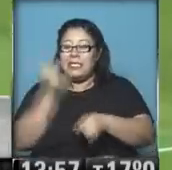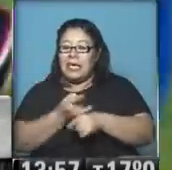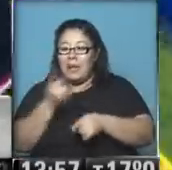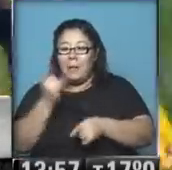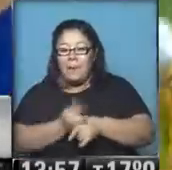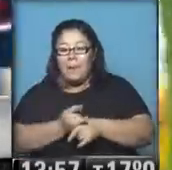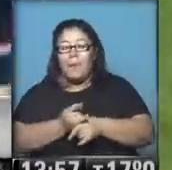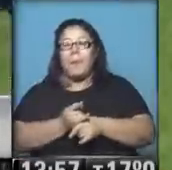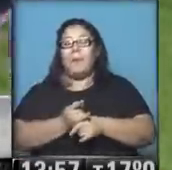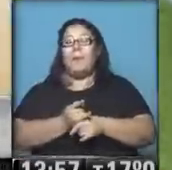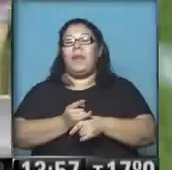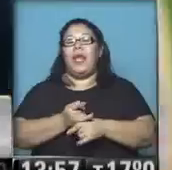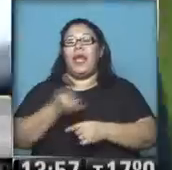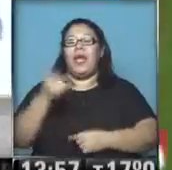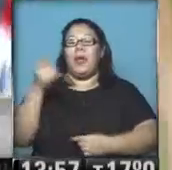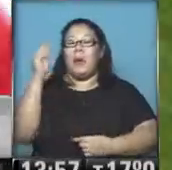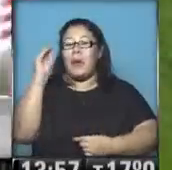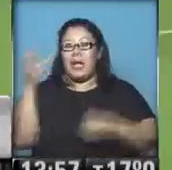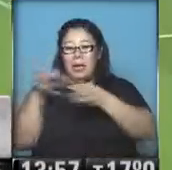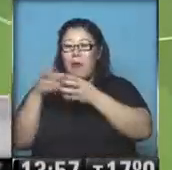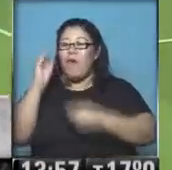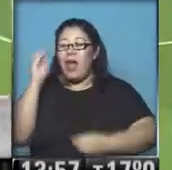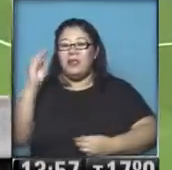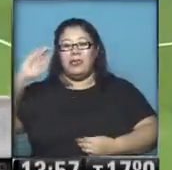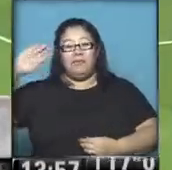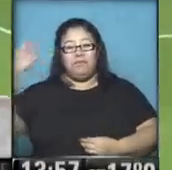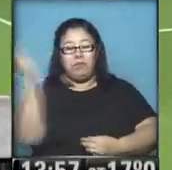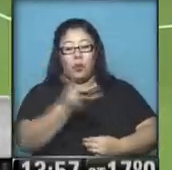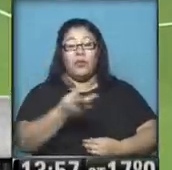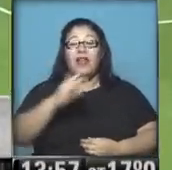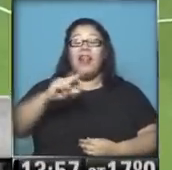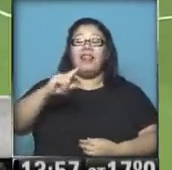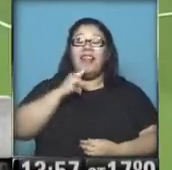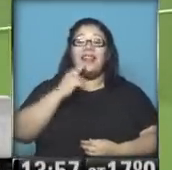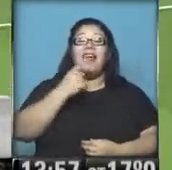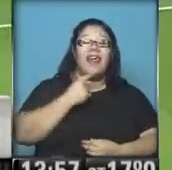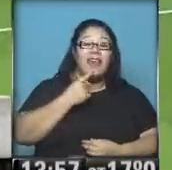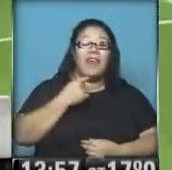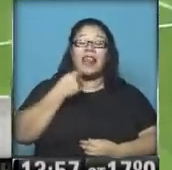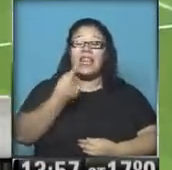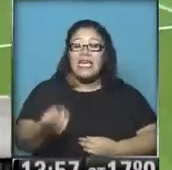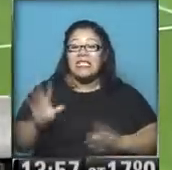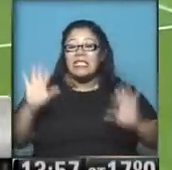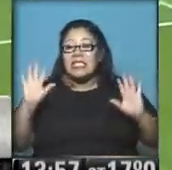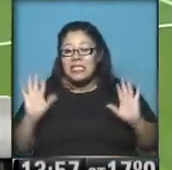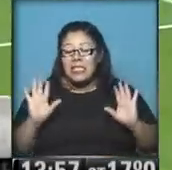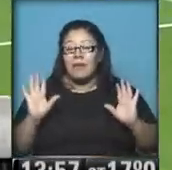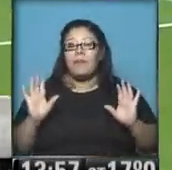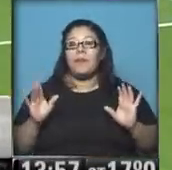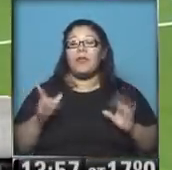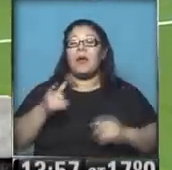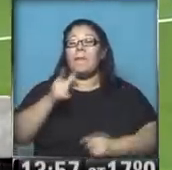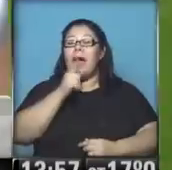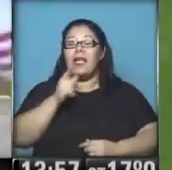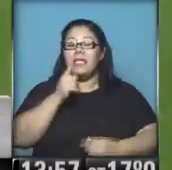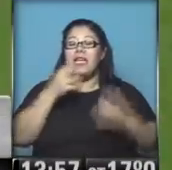ida 1-0. ¿Con qué va a salir a jugar el muñeco Gallardo? Muchos están planteando que vuelve el viejo sistema, el